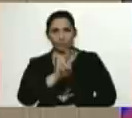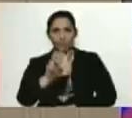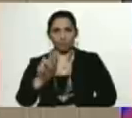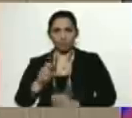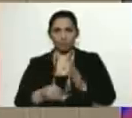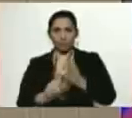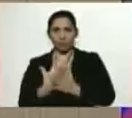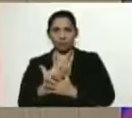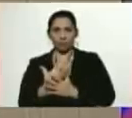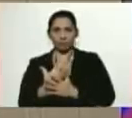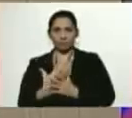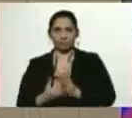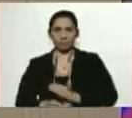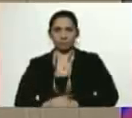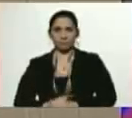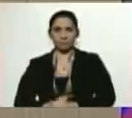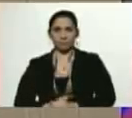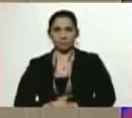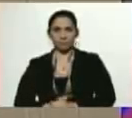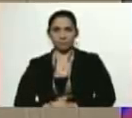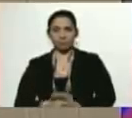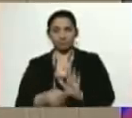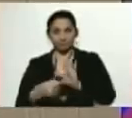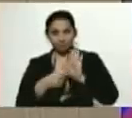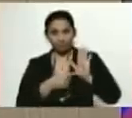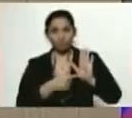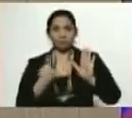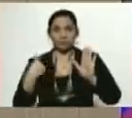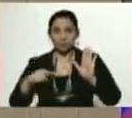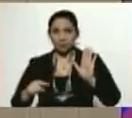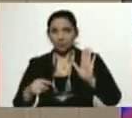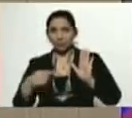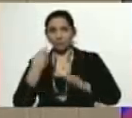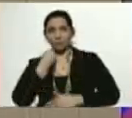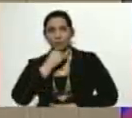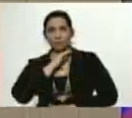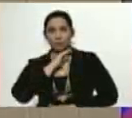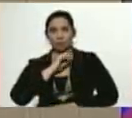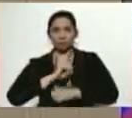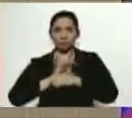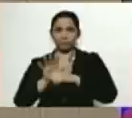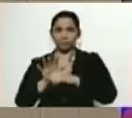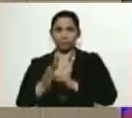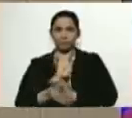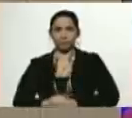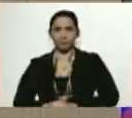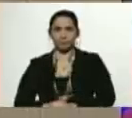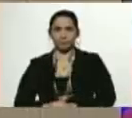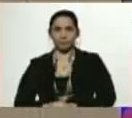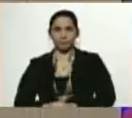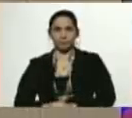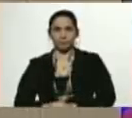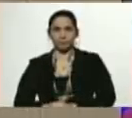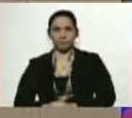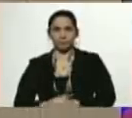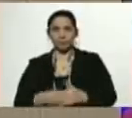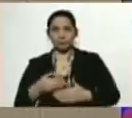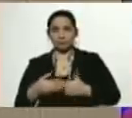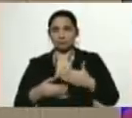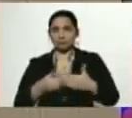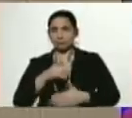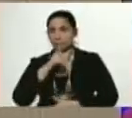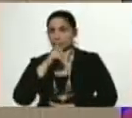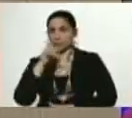de mayo y quedó evidencia de que tenía una infección por COVID-19. Su evolución fue muy